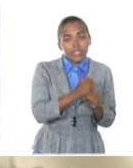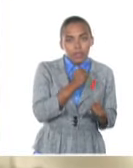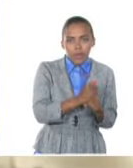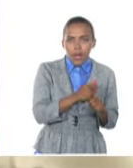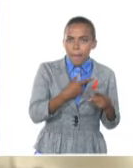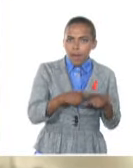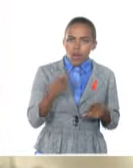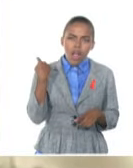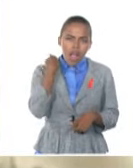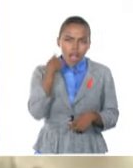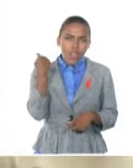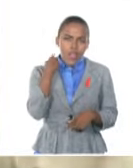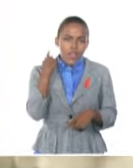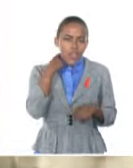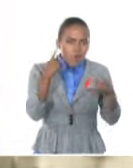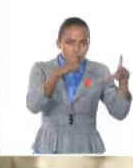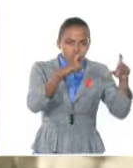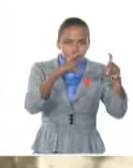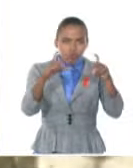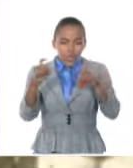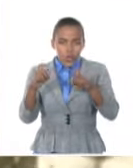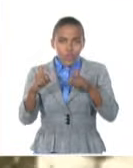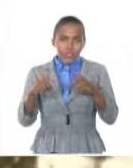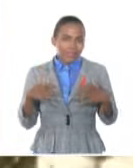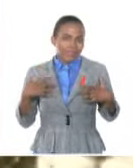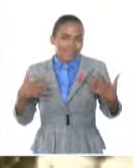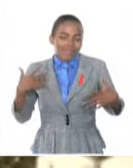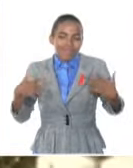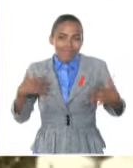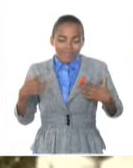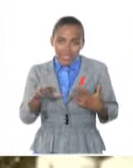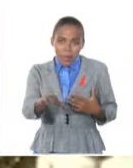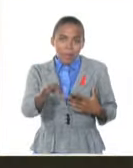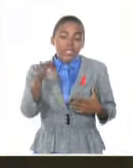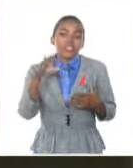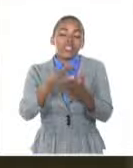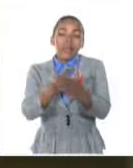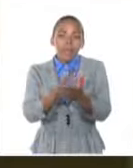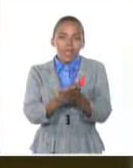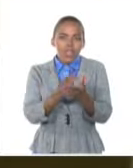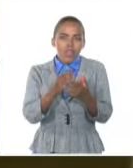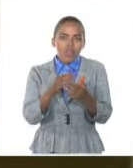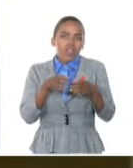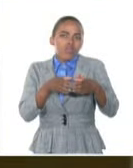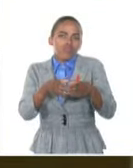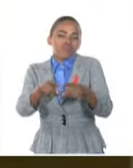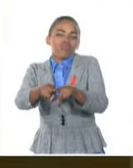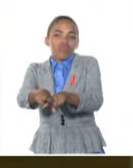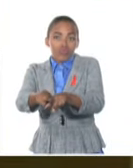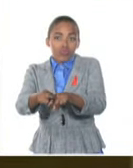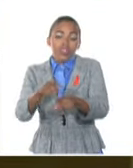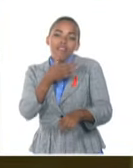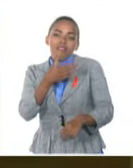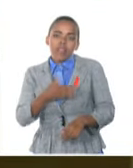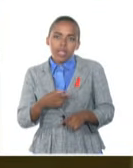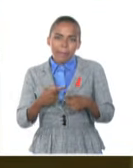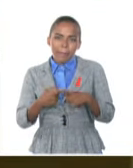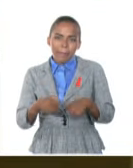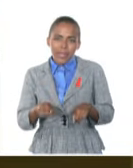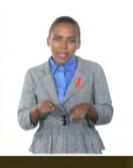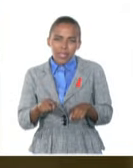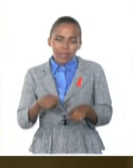por diversión, por invitación de amigos, por acompañar a Fidel. Pero vivir fuera de Cuba, para nada, se muere.